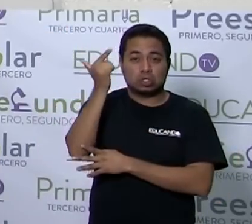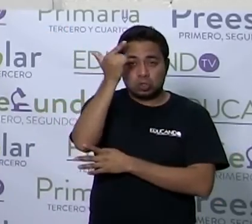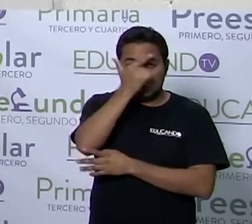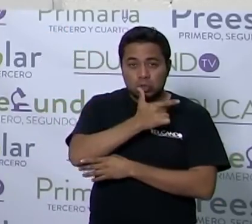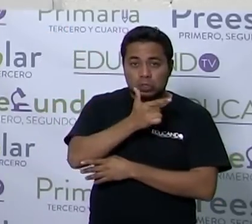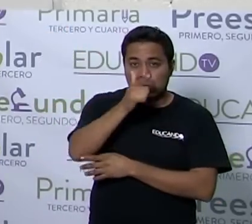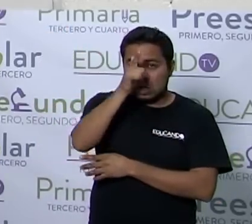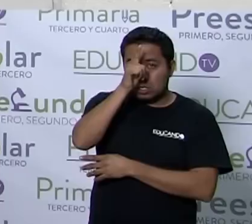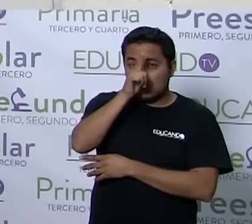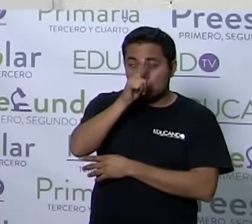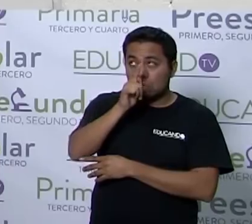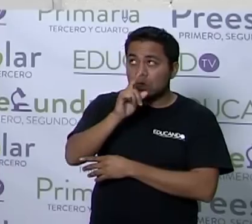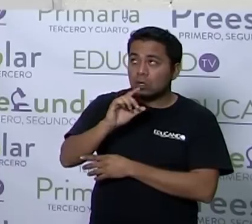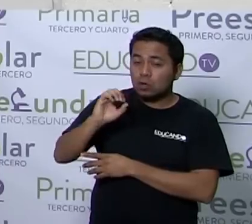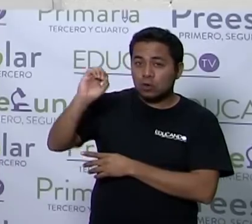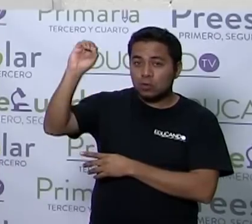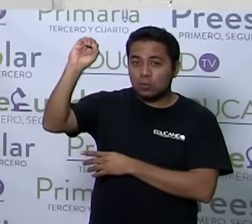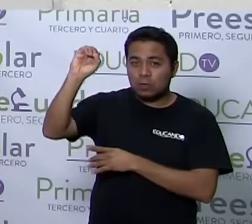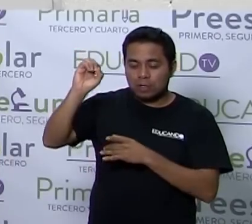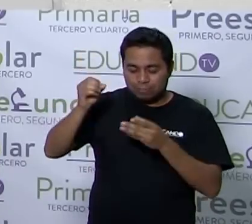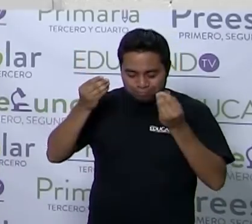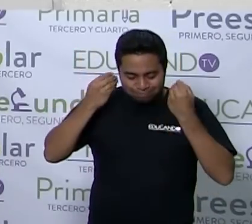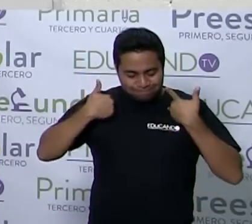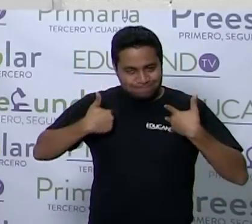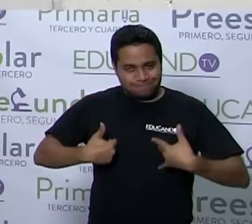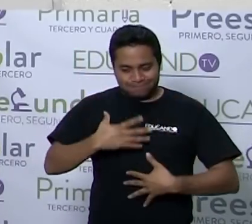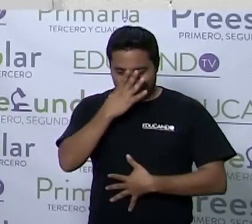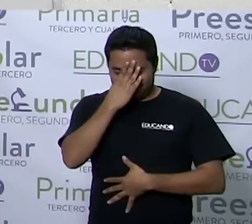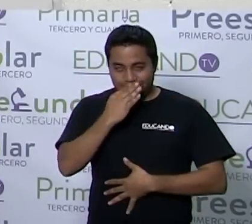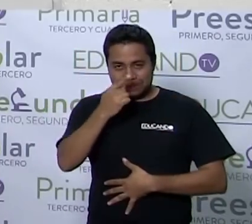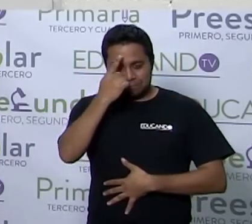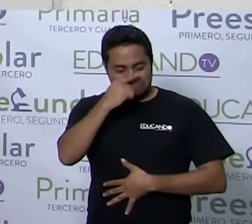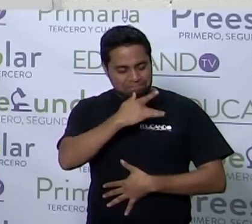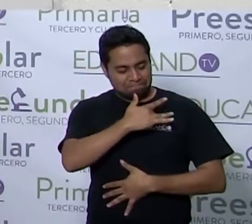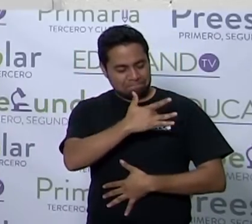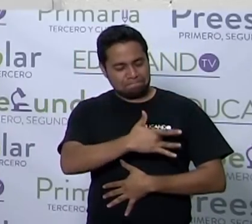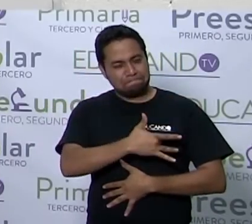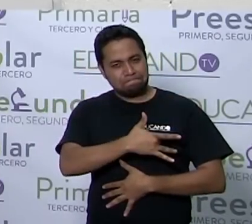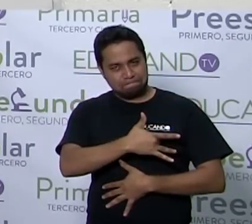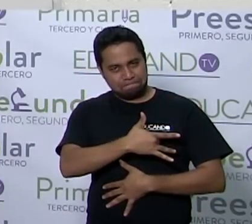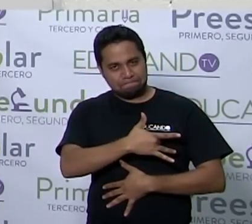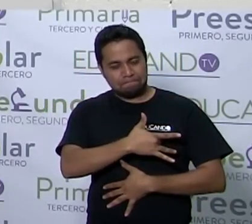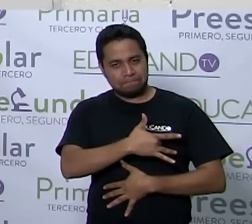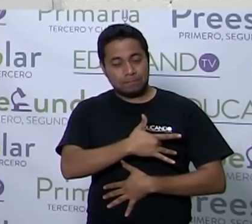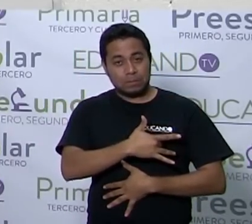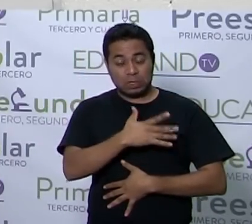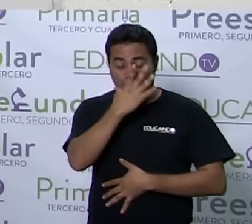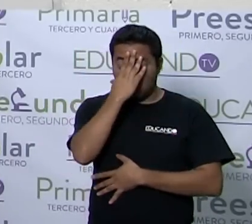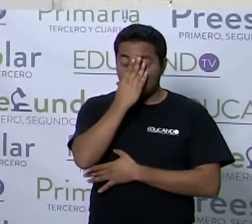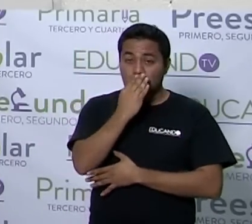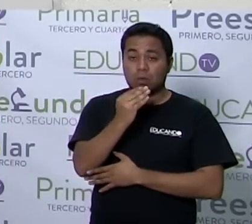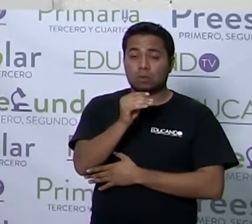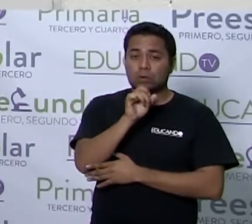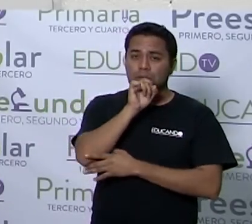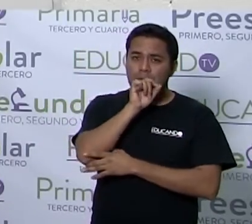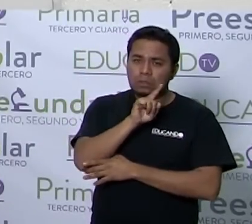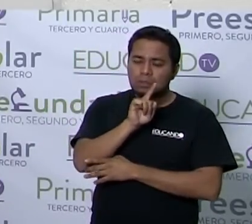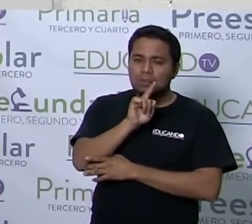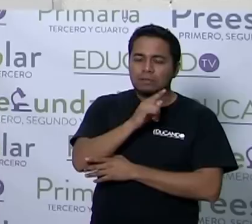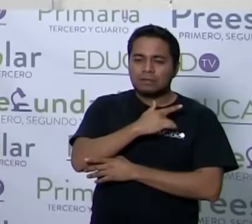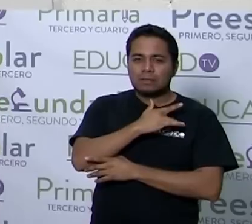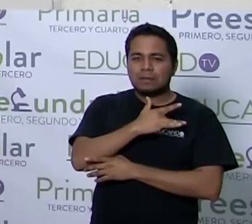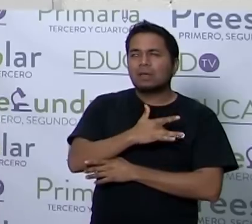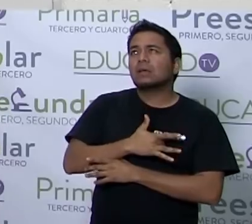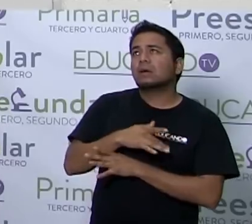la sombra del lobo para poder recordarlo aún más, y el lobo también recuerda a